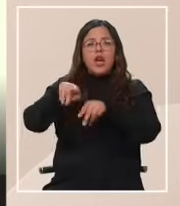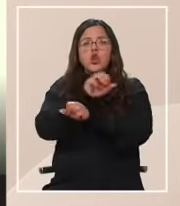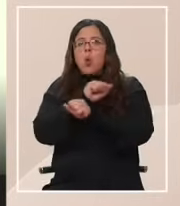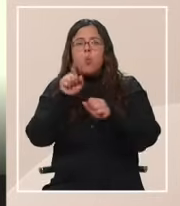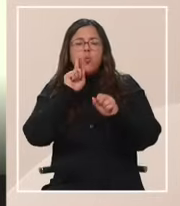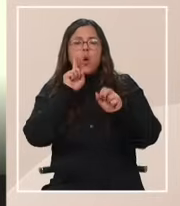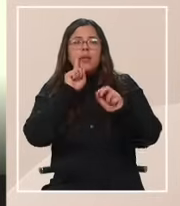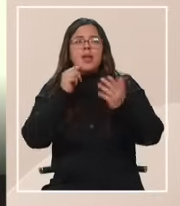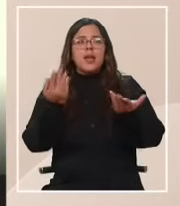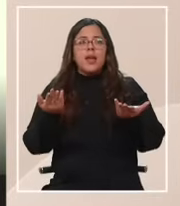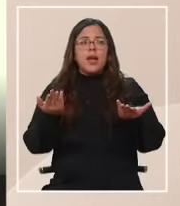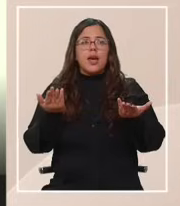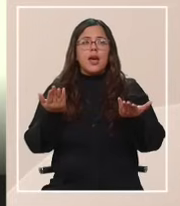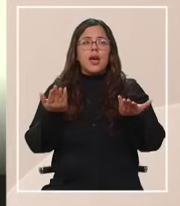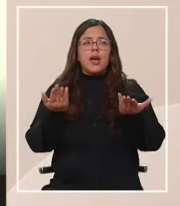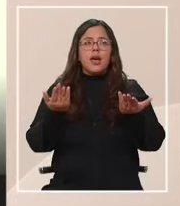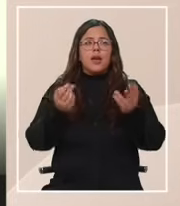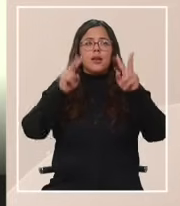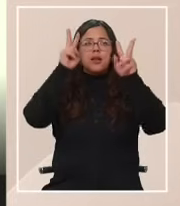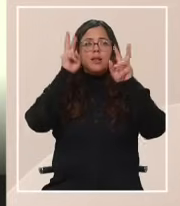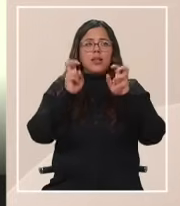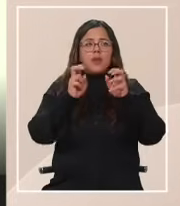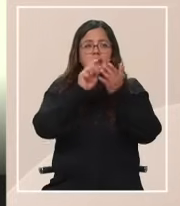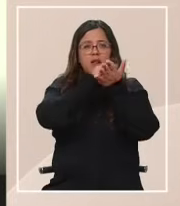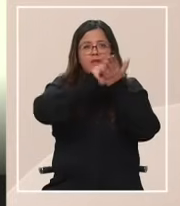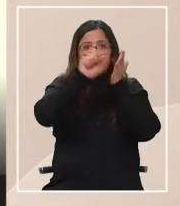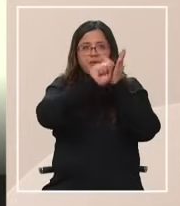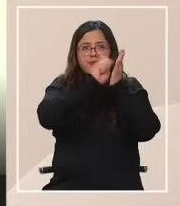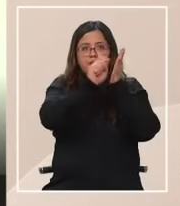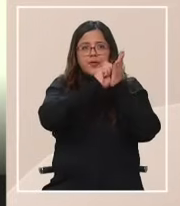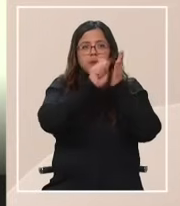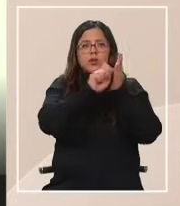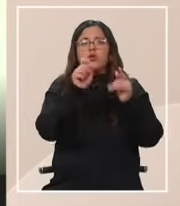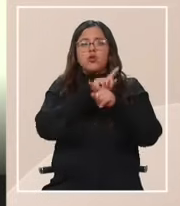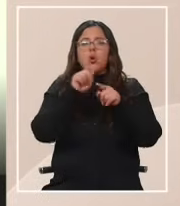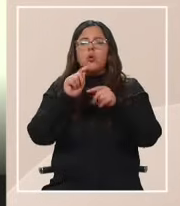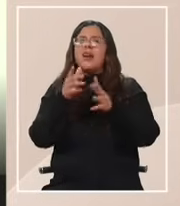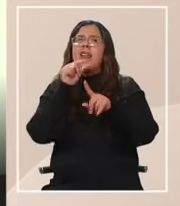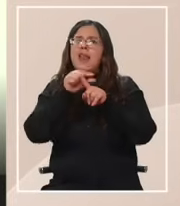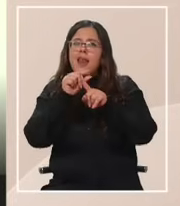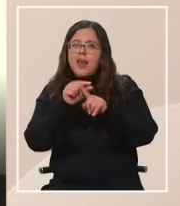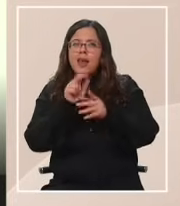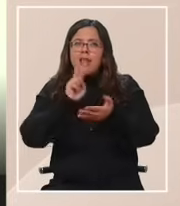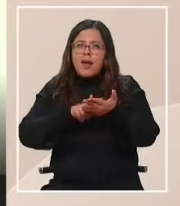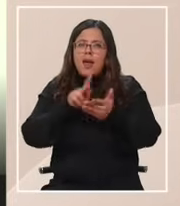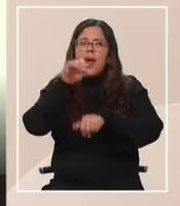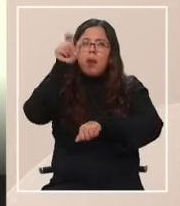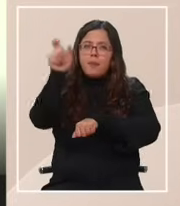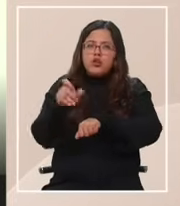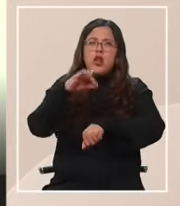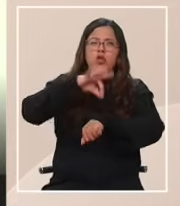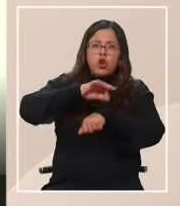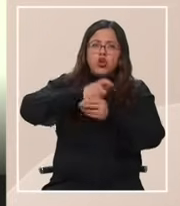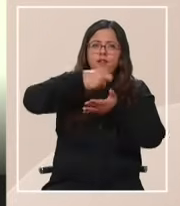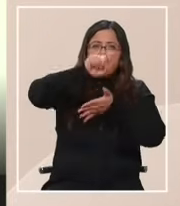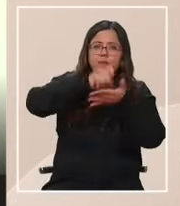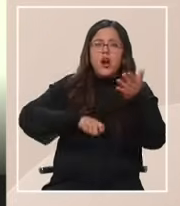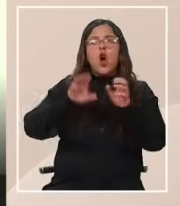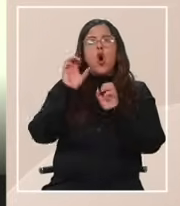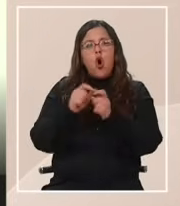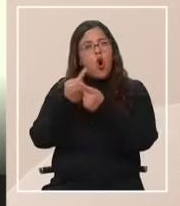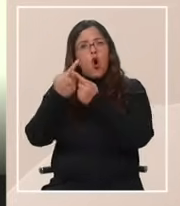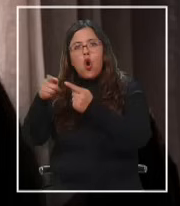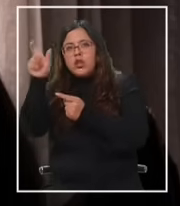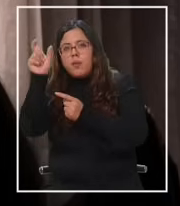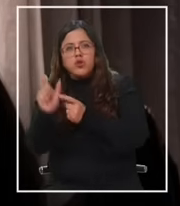contener enmiendas, tachas. Esa letra, yo pregunto, ¿es la de la verdadera doctora que firma o es una